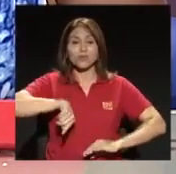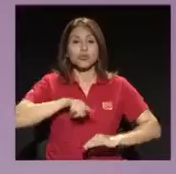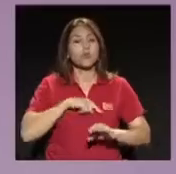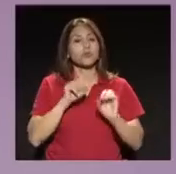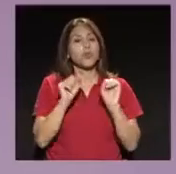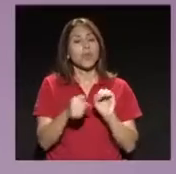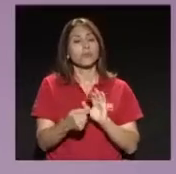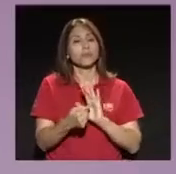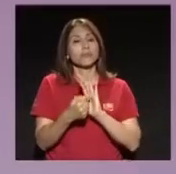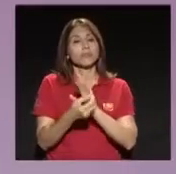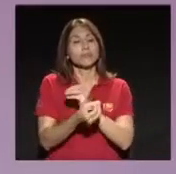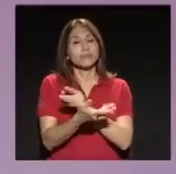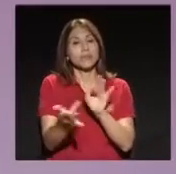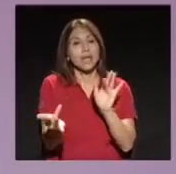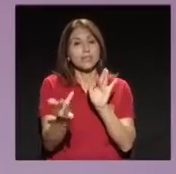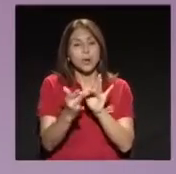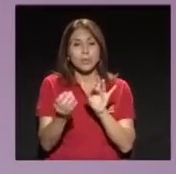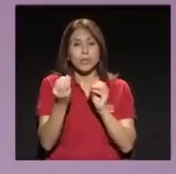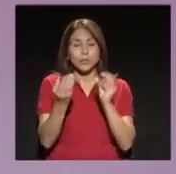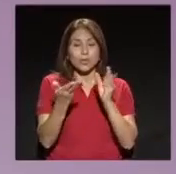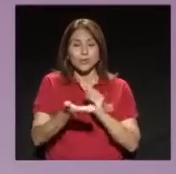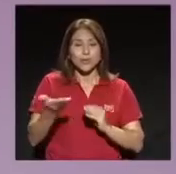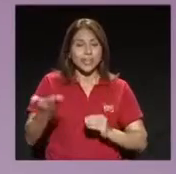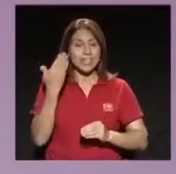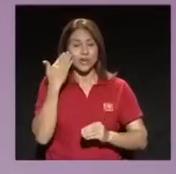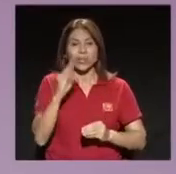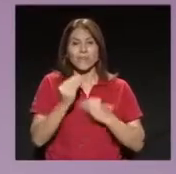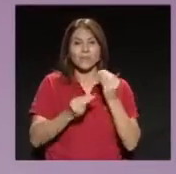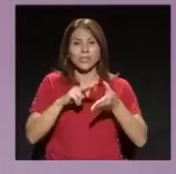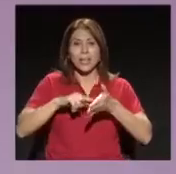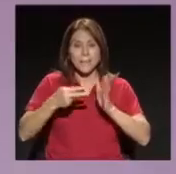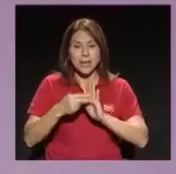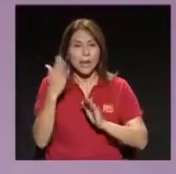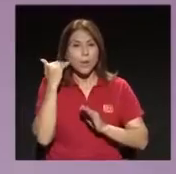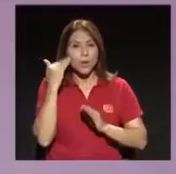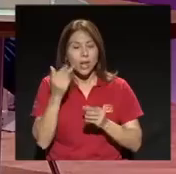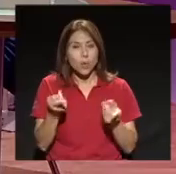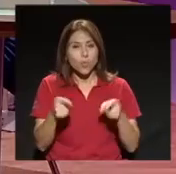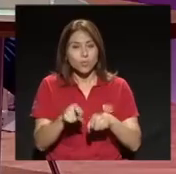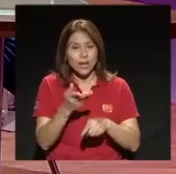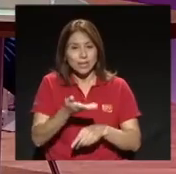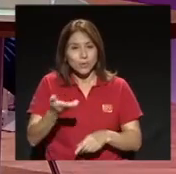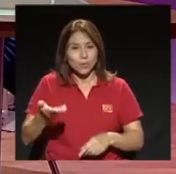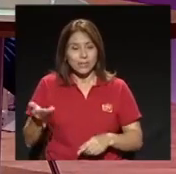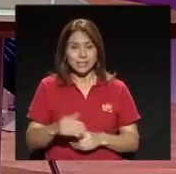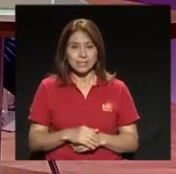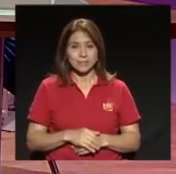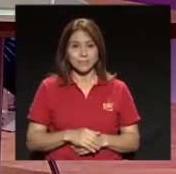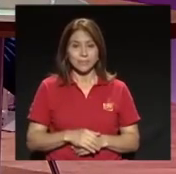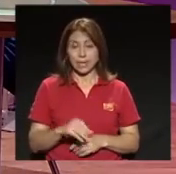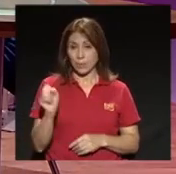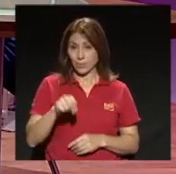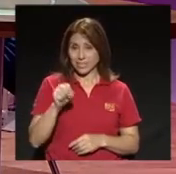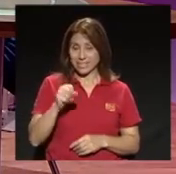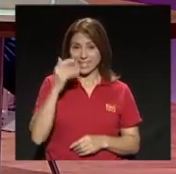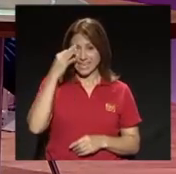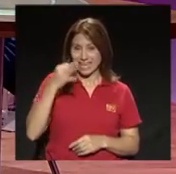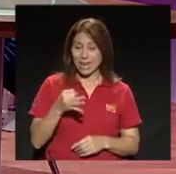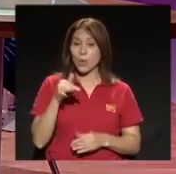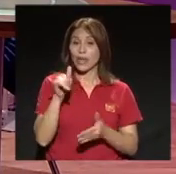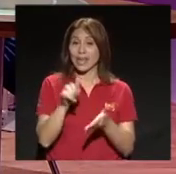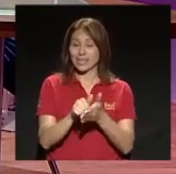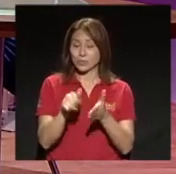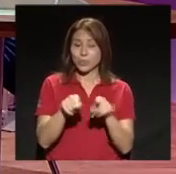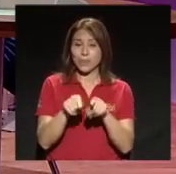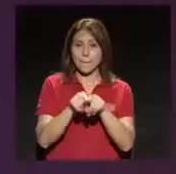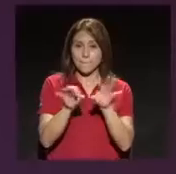no siempre sabemos qué implica, ¿verdad? Uh-huh. O por qué ocurren las cosas. Sí, creo que eso es una parte también muy